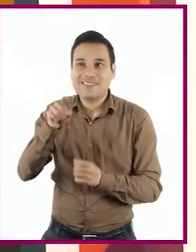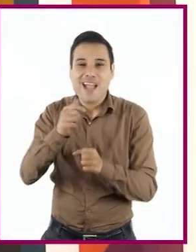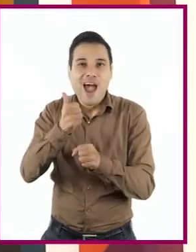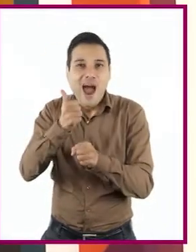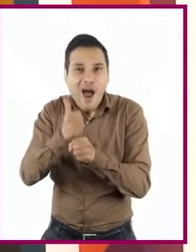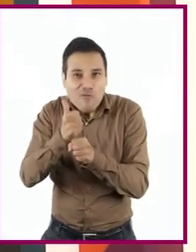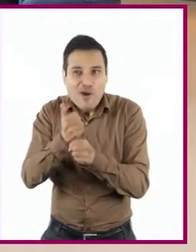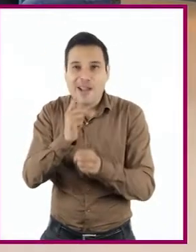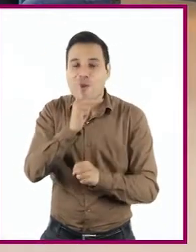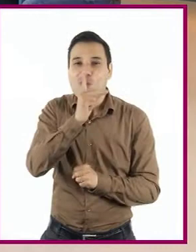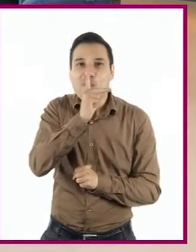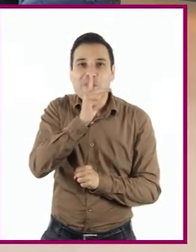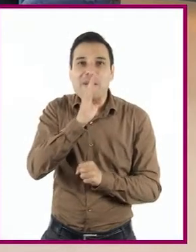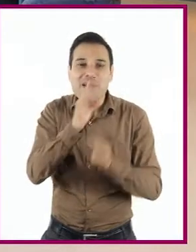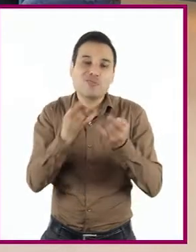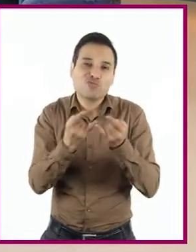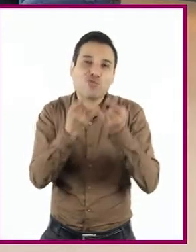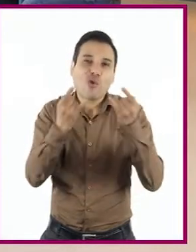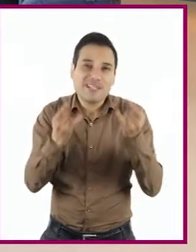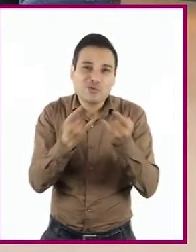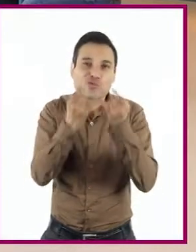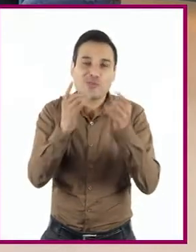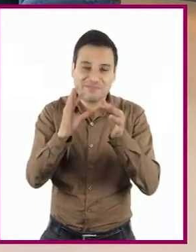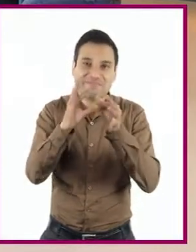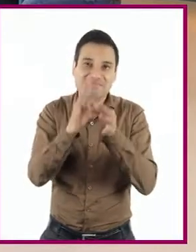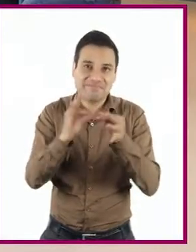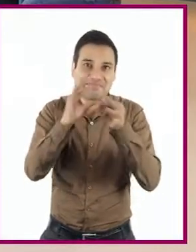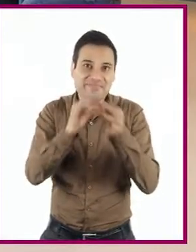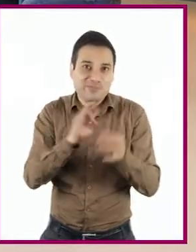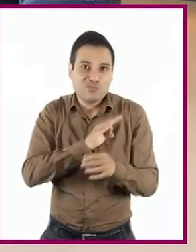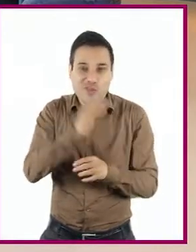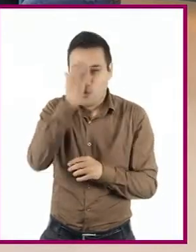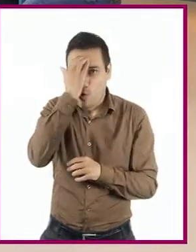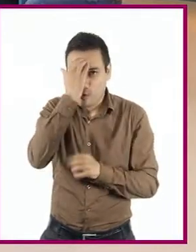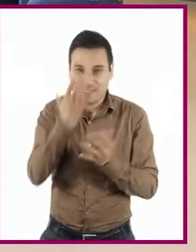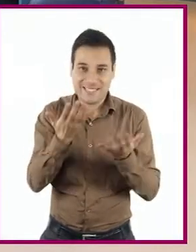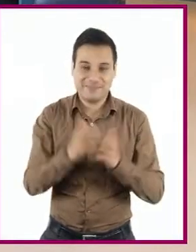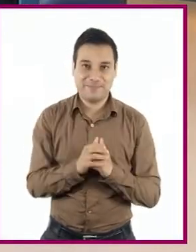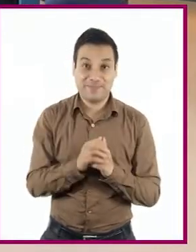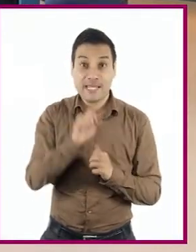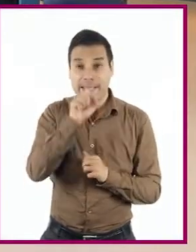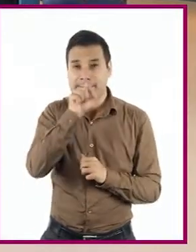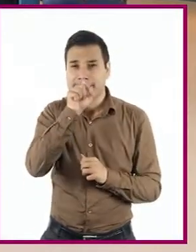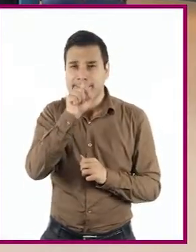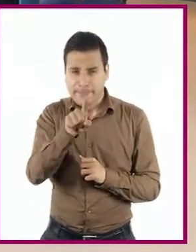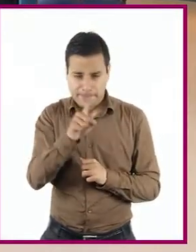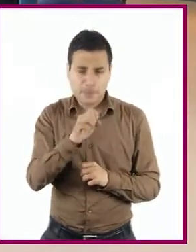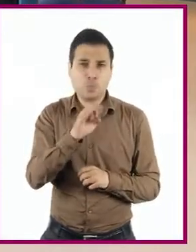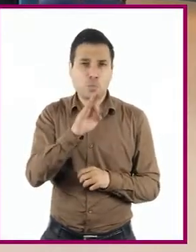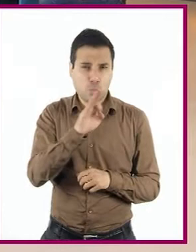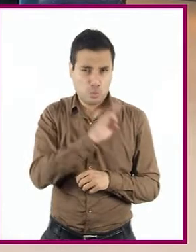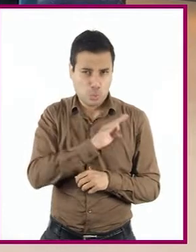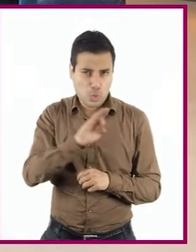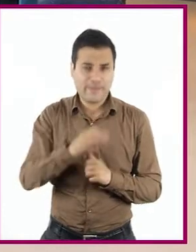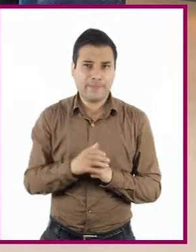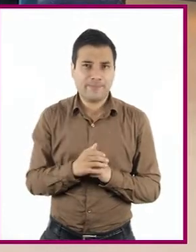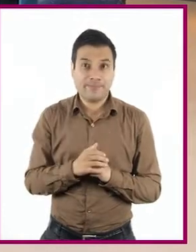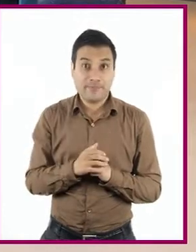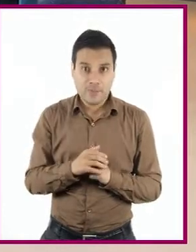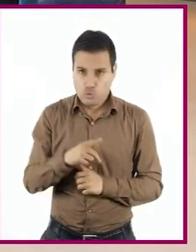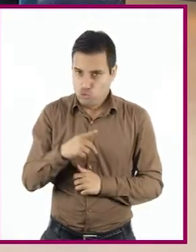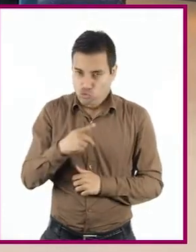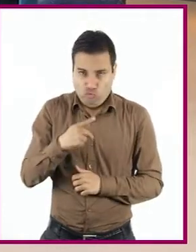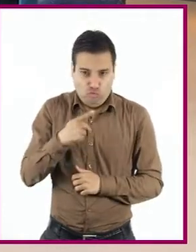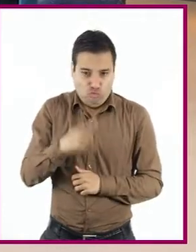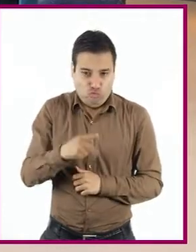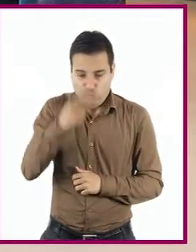familiares o personas importantes que ya no están, pero también se pueden compartir y recuperar la memoria histórica